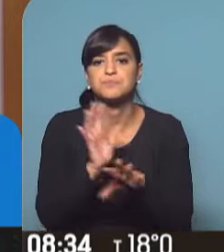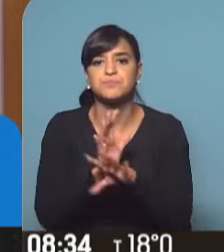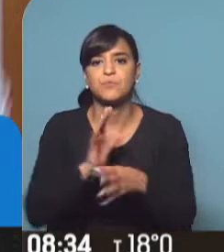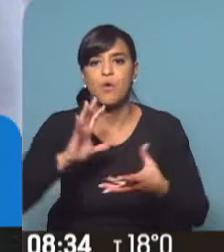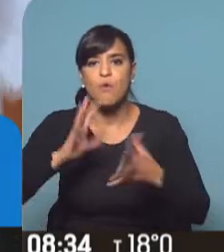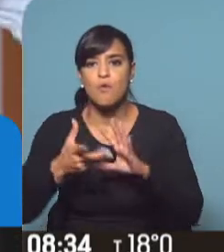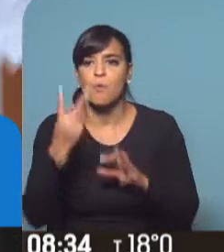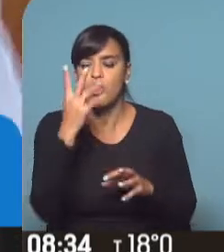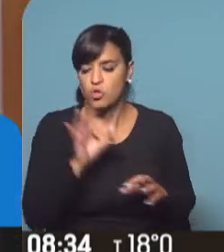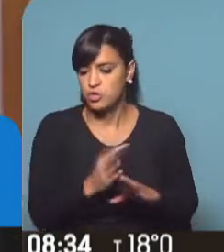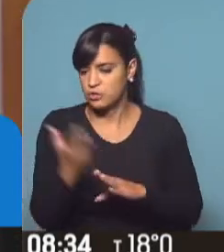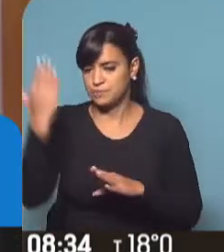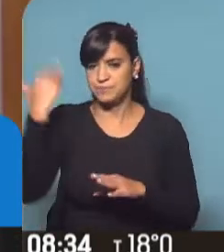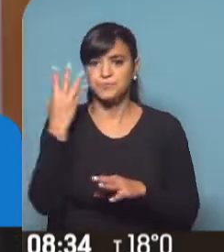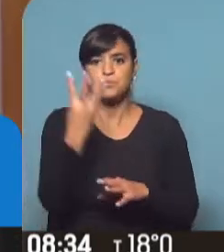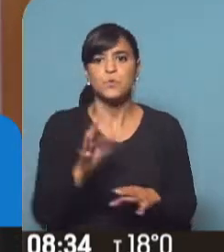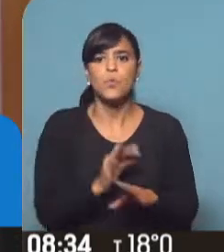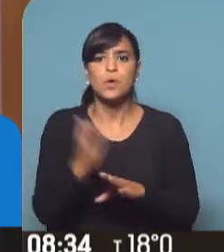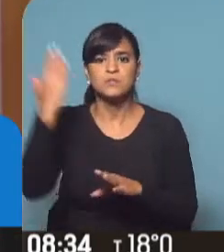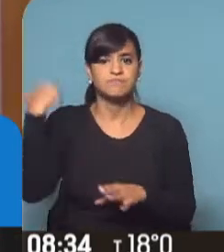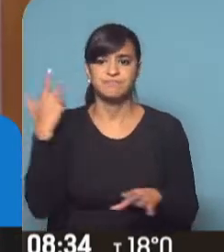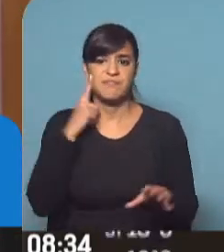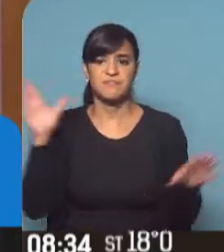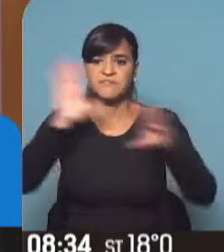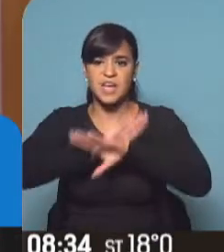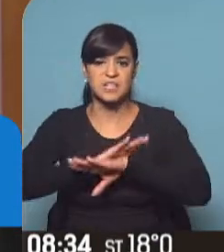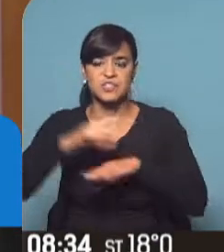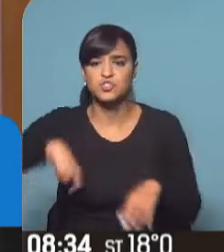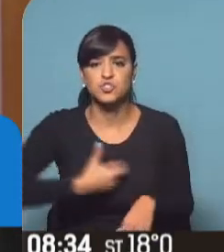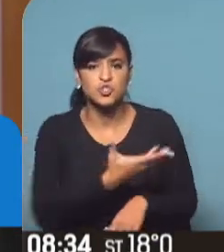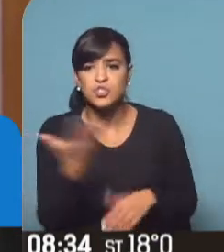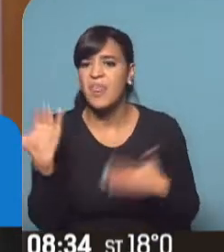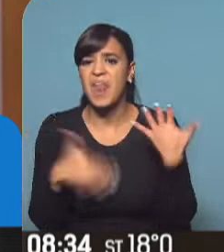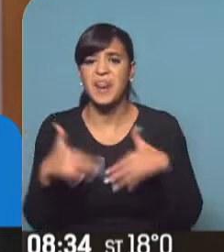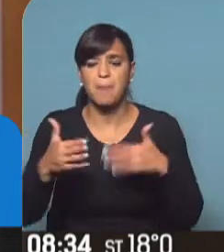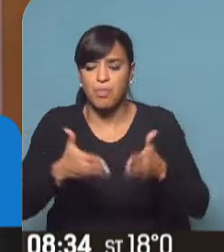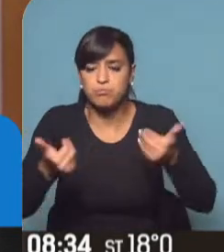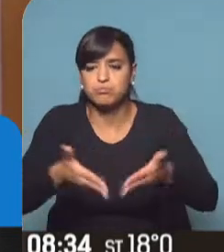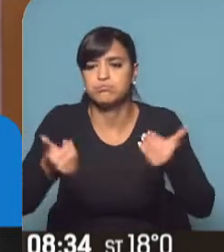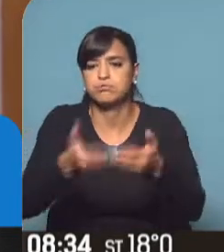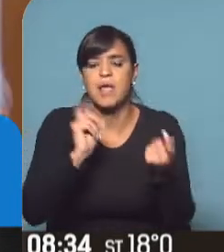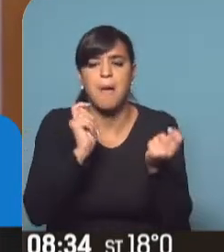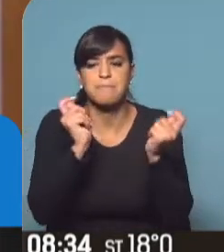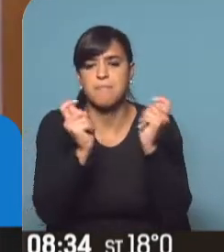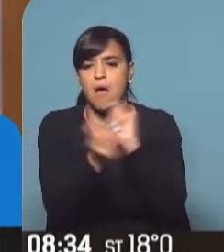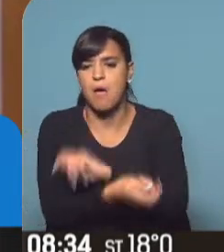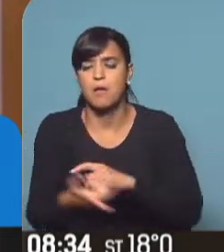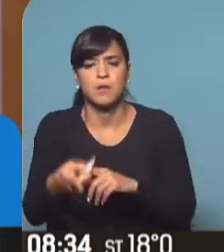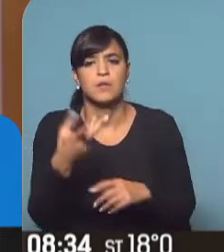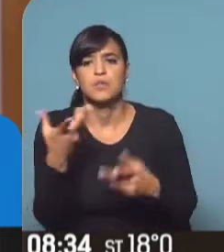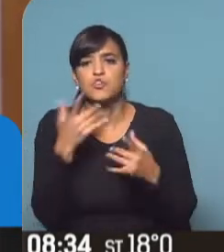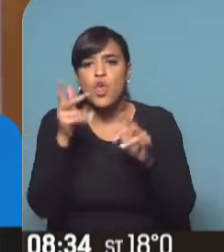cristal de hace dos años o de hace cuatro años se equivoca la sociedad va mucho más rápido que la política no está diciendo muchas cosas